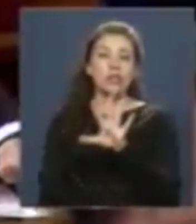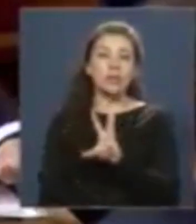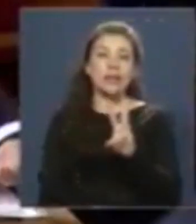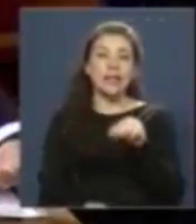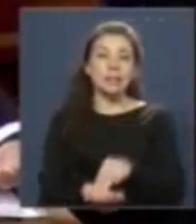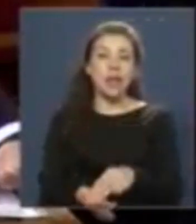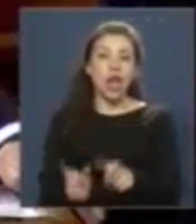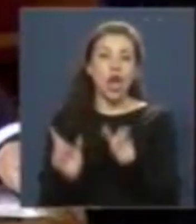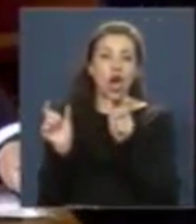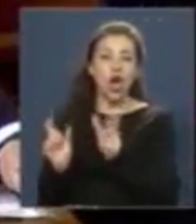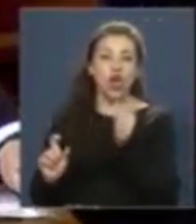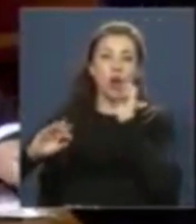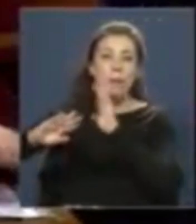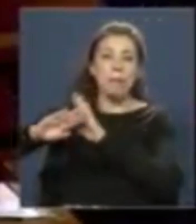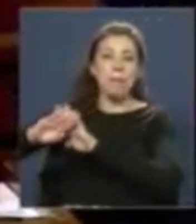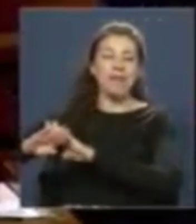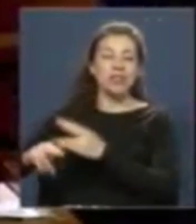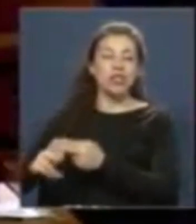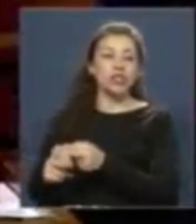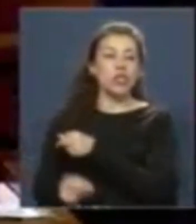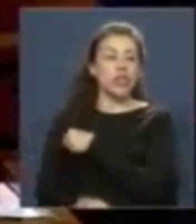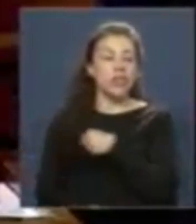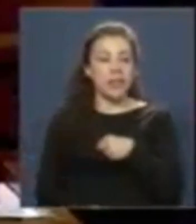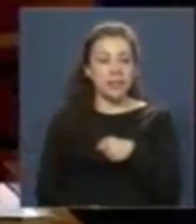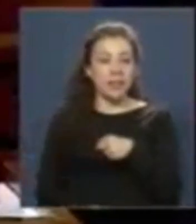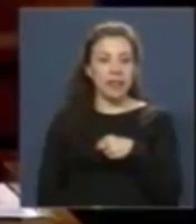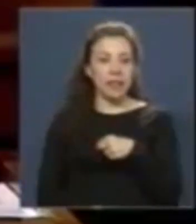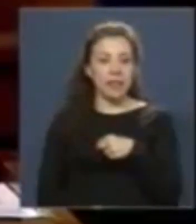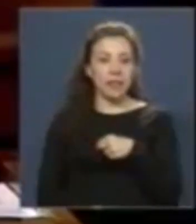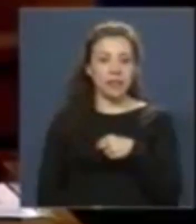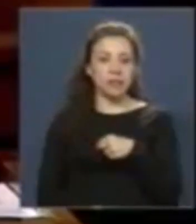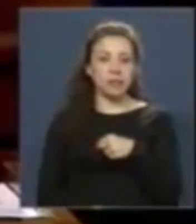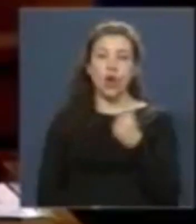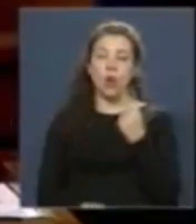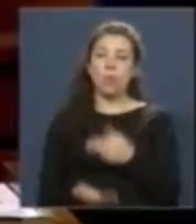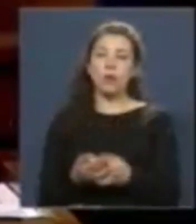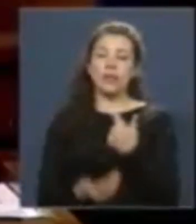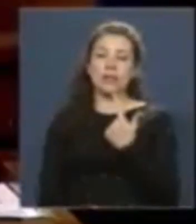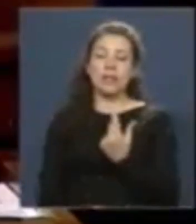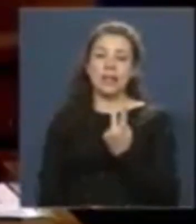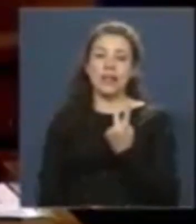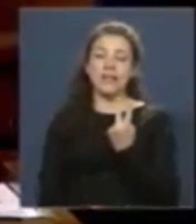4.453.000 controles preventivos de identidad, de los cuales